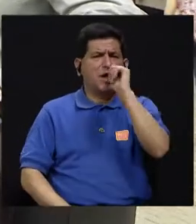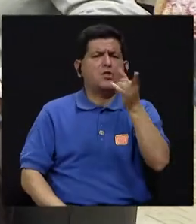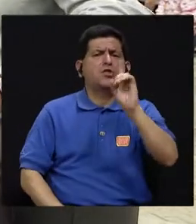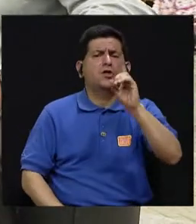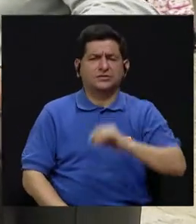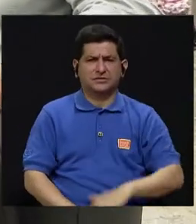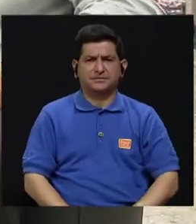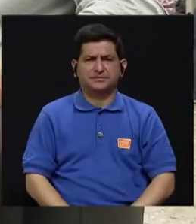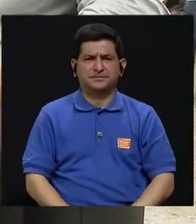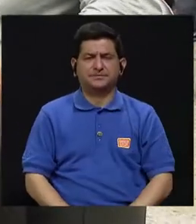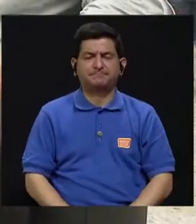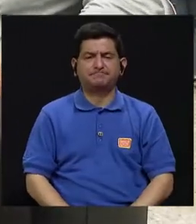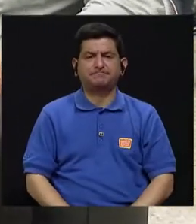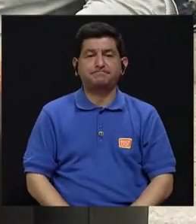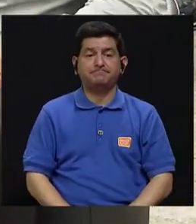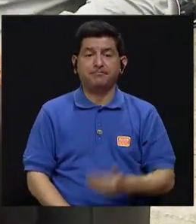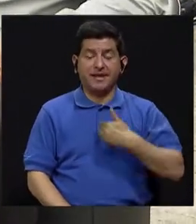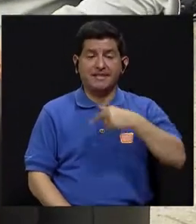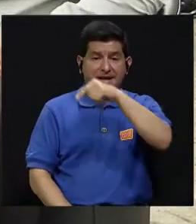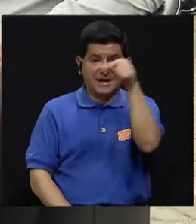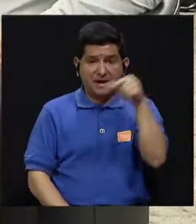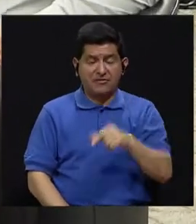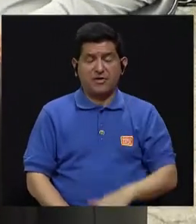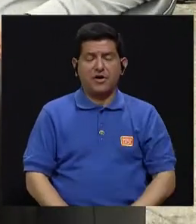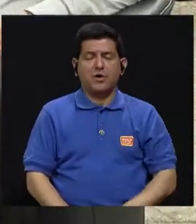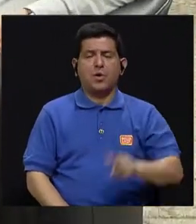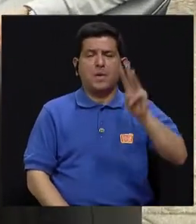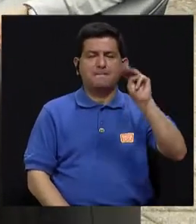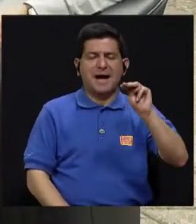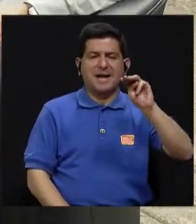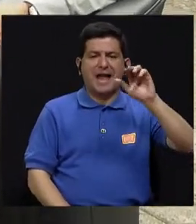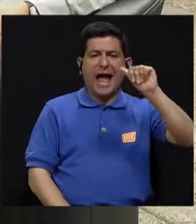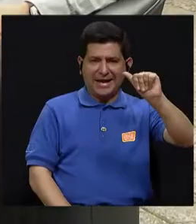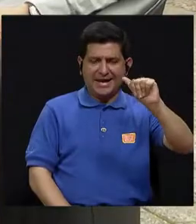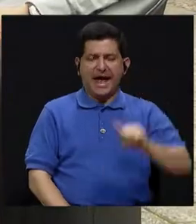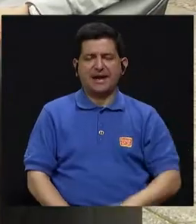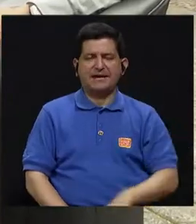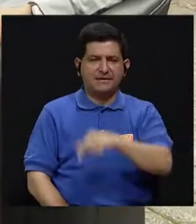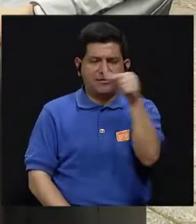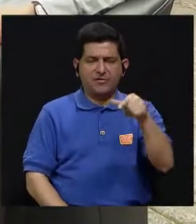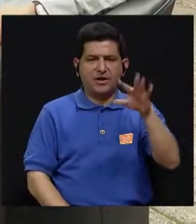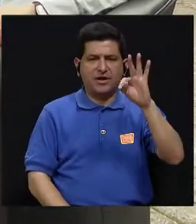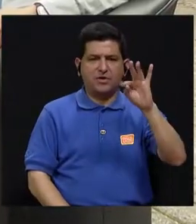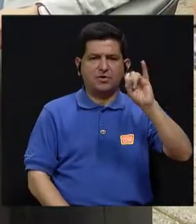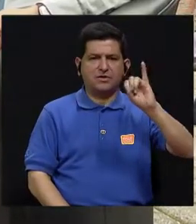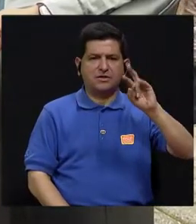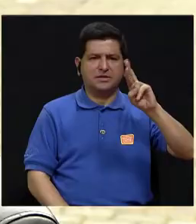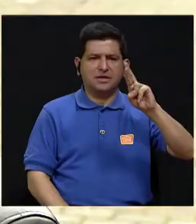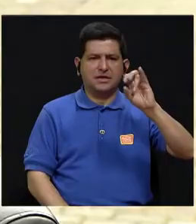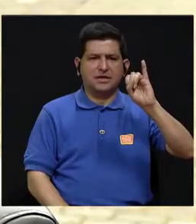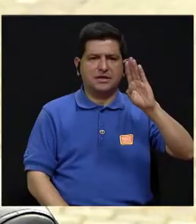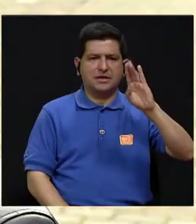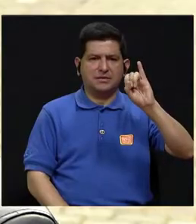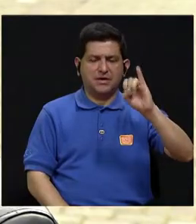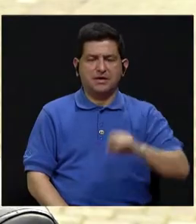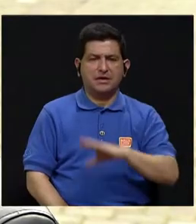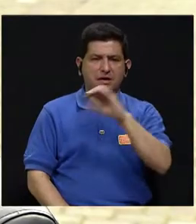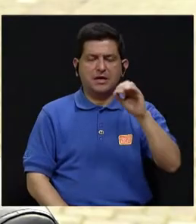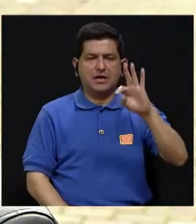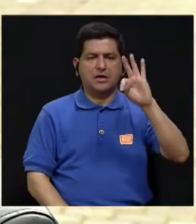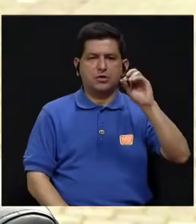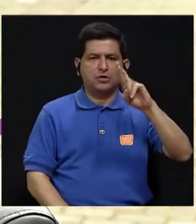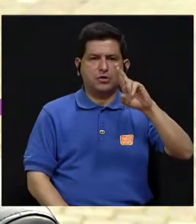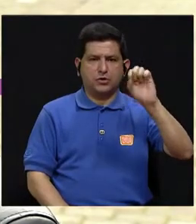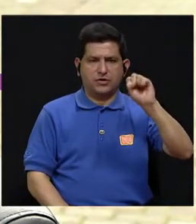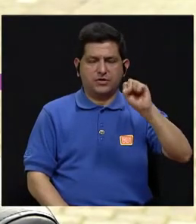Bueno, precisamente tenemos los ríos, por ejemplo, el río María Aguilar, el río Tiribí, el río Torres, son ríos que tienen